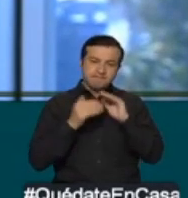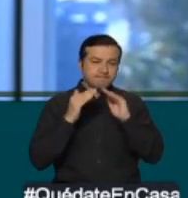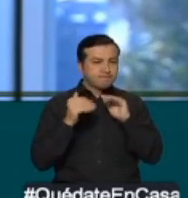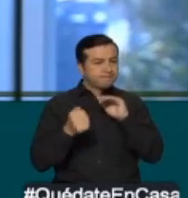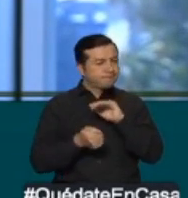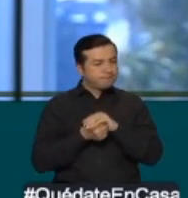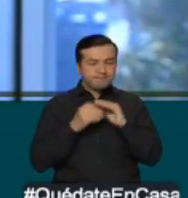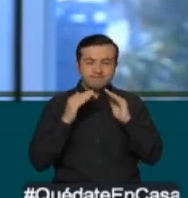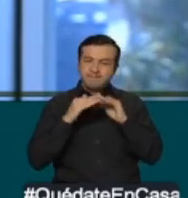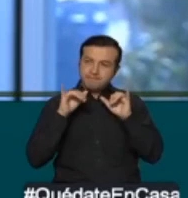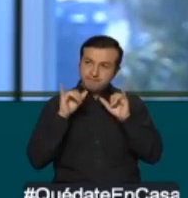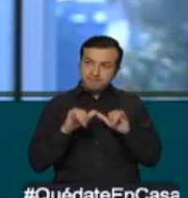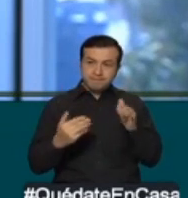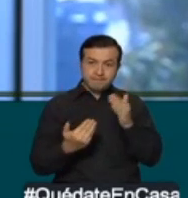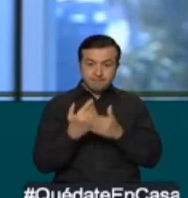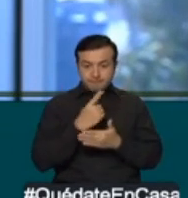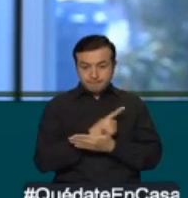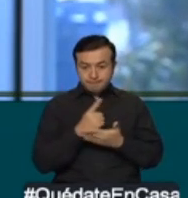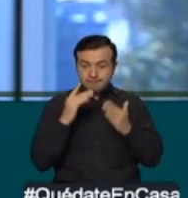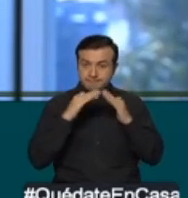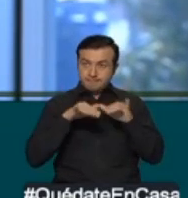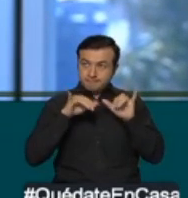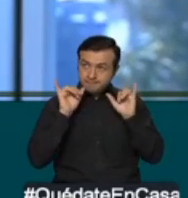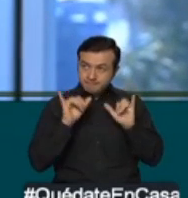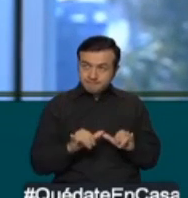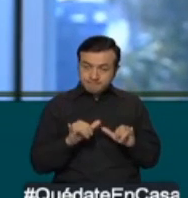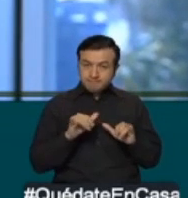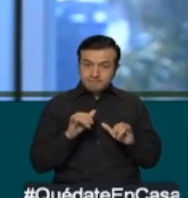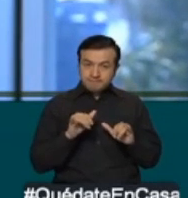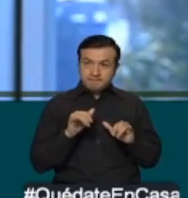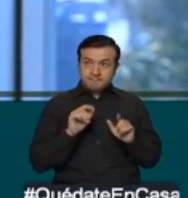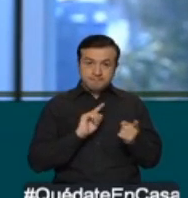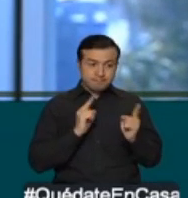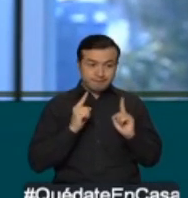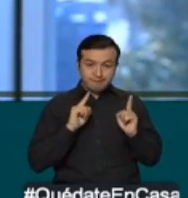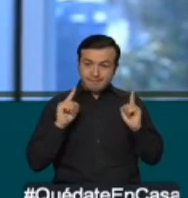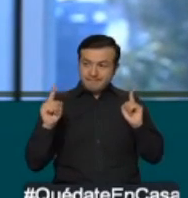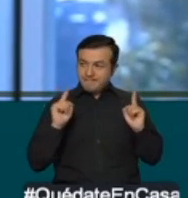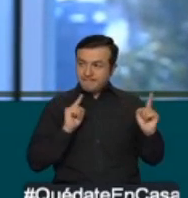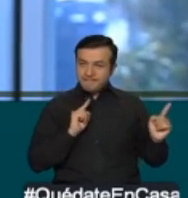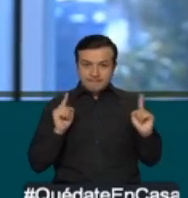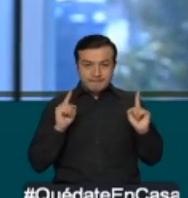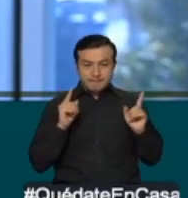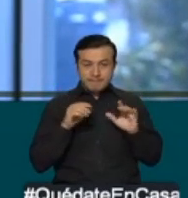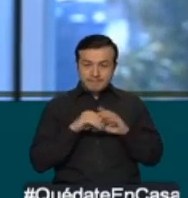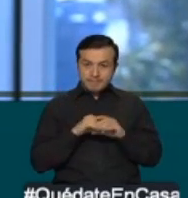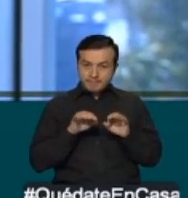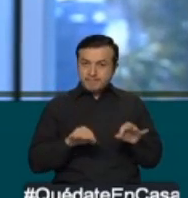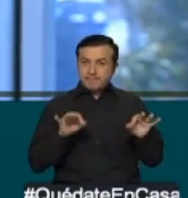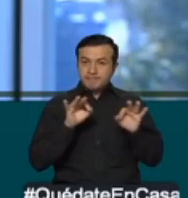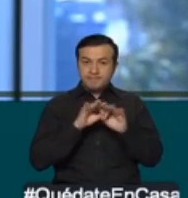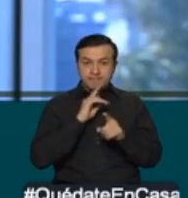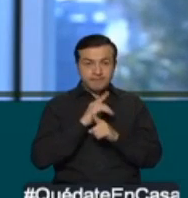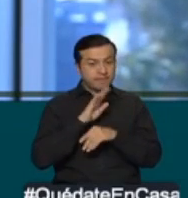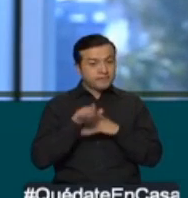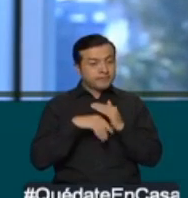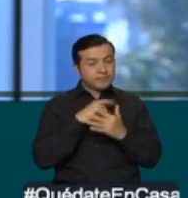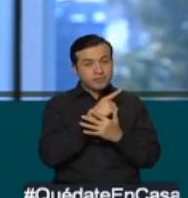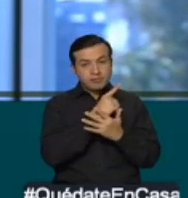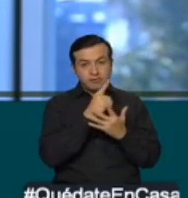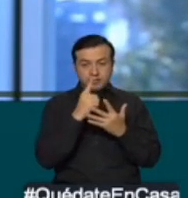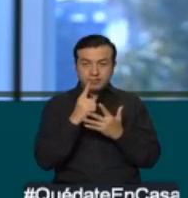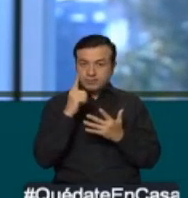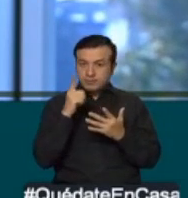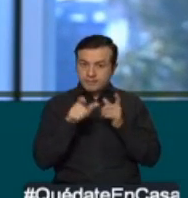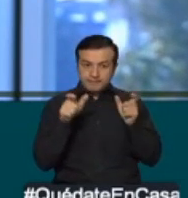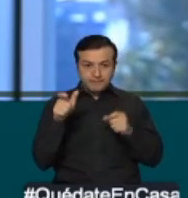social esto es una nueva semana de aislamiento y de distanciamiento social que va a ser fundamental para todos y cada uno de